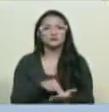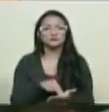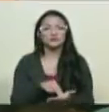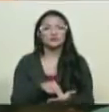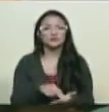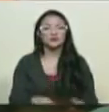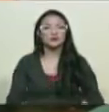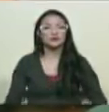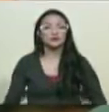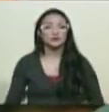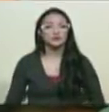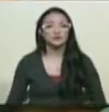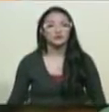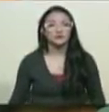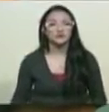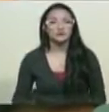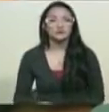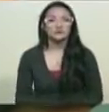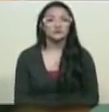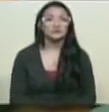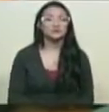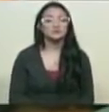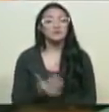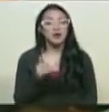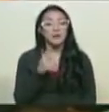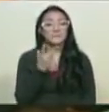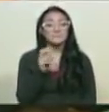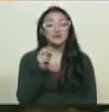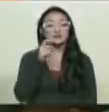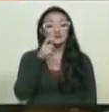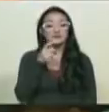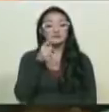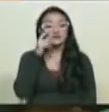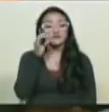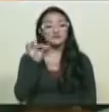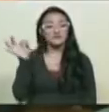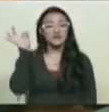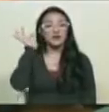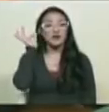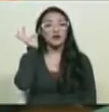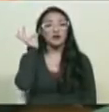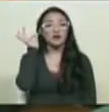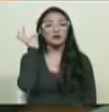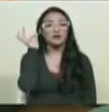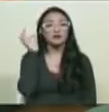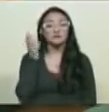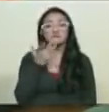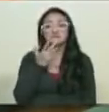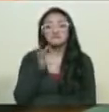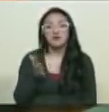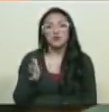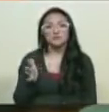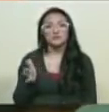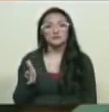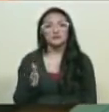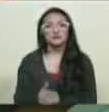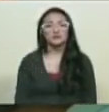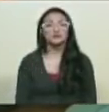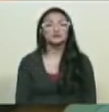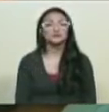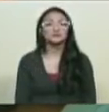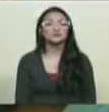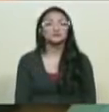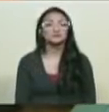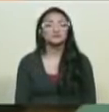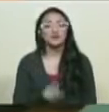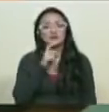Entre ellos destacan 20 fiscales de esos 800 aproximadamente con